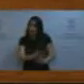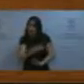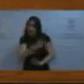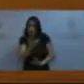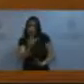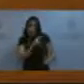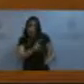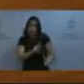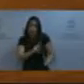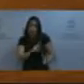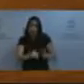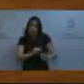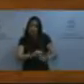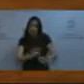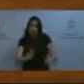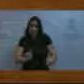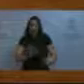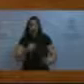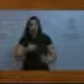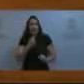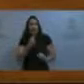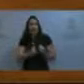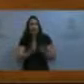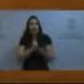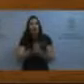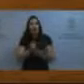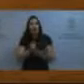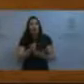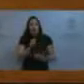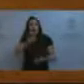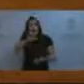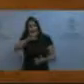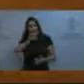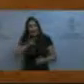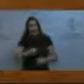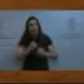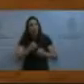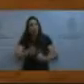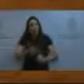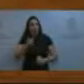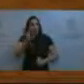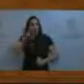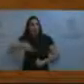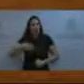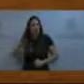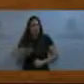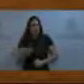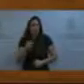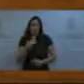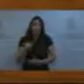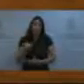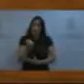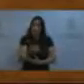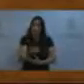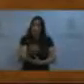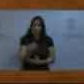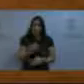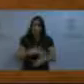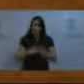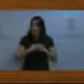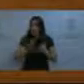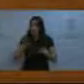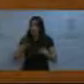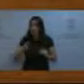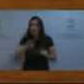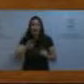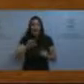comprobar. Insistimos en la necesidad de su fortalecimiento y reconocimiento y el respaldo. Para el Grupo Popular es una